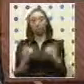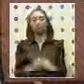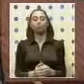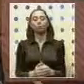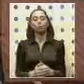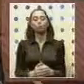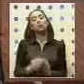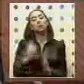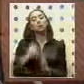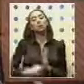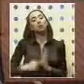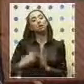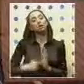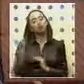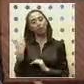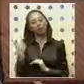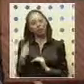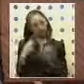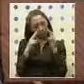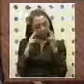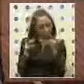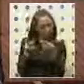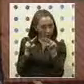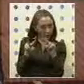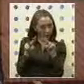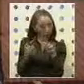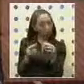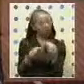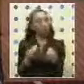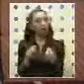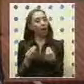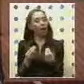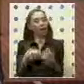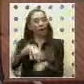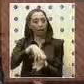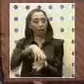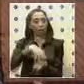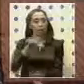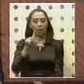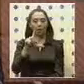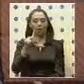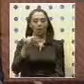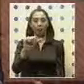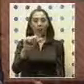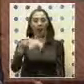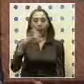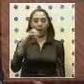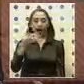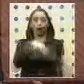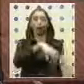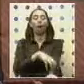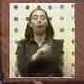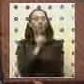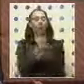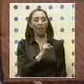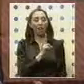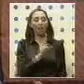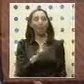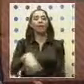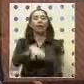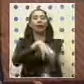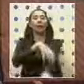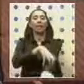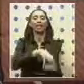Desde hace unos meses estoy siguiendo con atención lo que sucede en la comuna de Lanco, en la provincia de Valdivia, región de los Ríos.